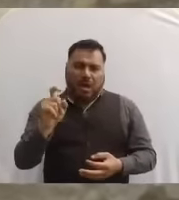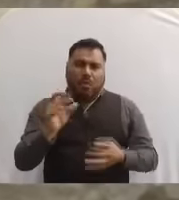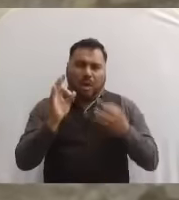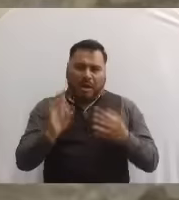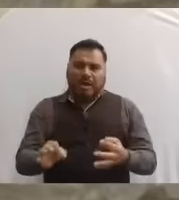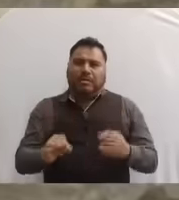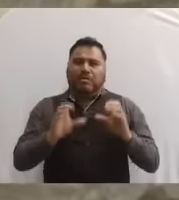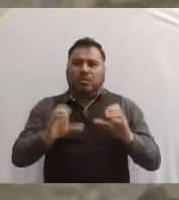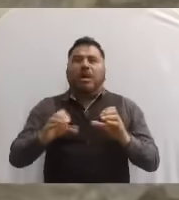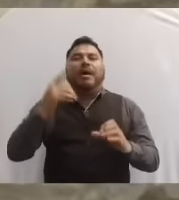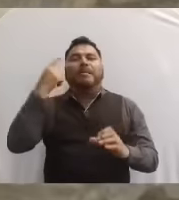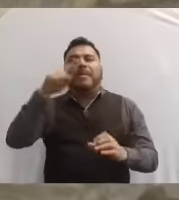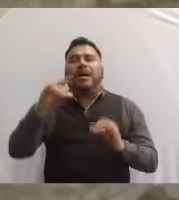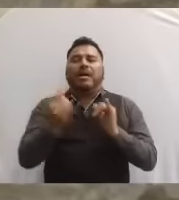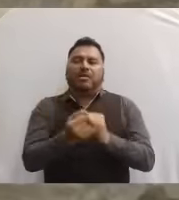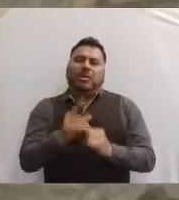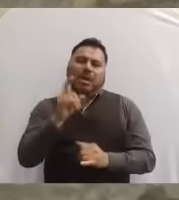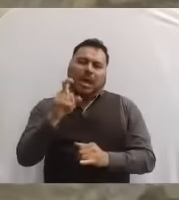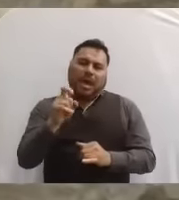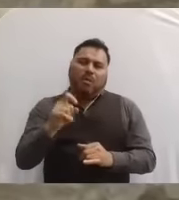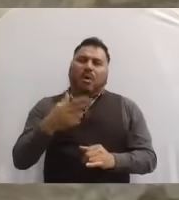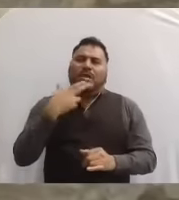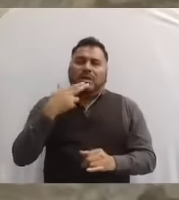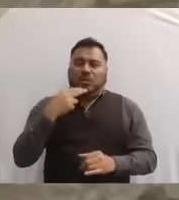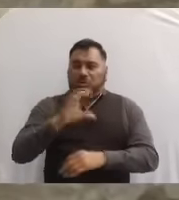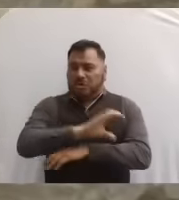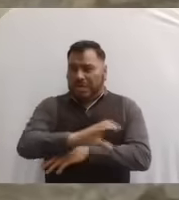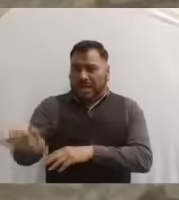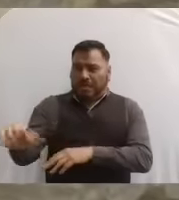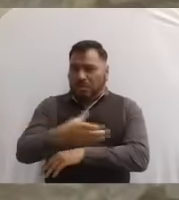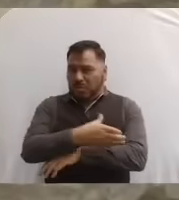también para sustituir agua de uso agrícola